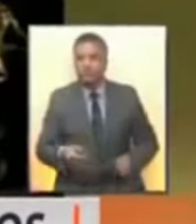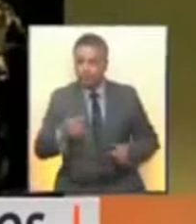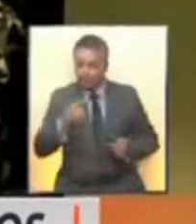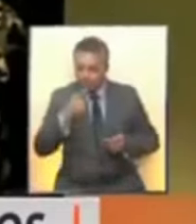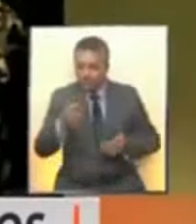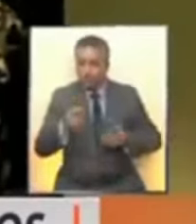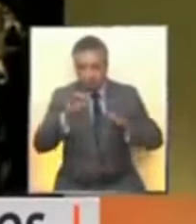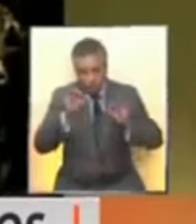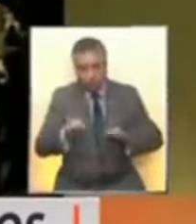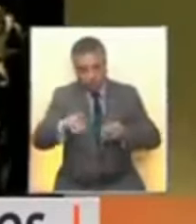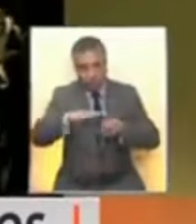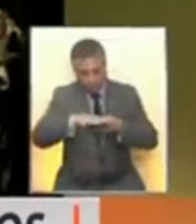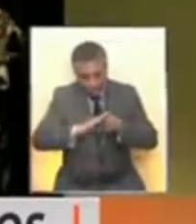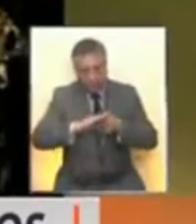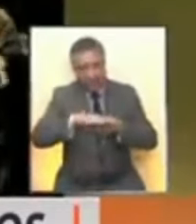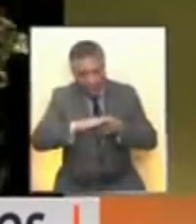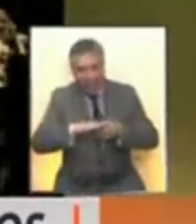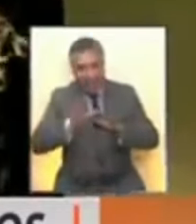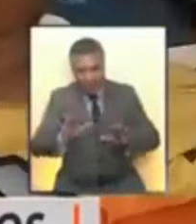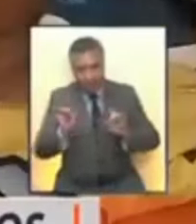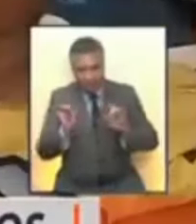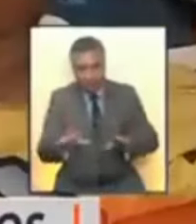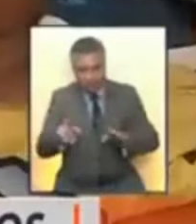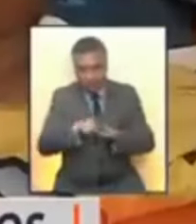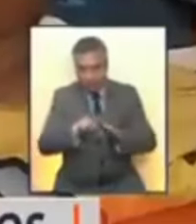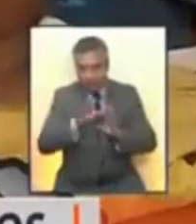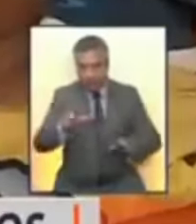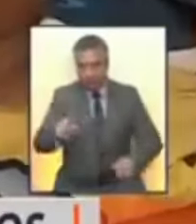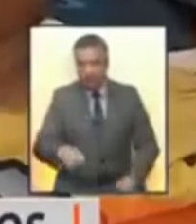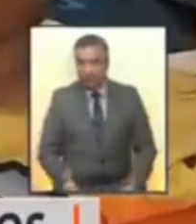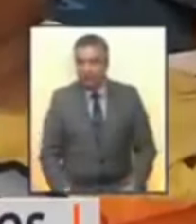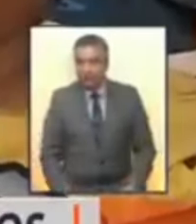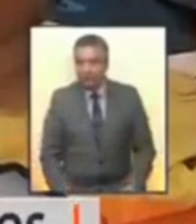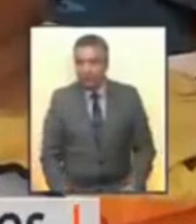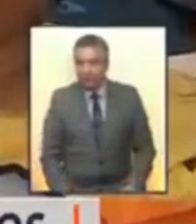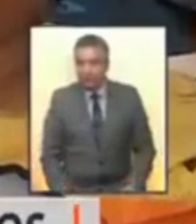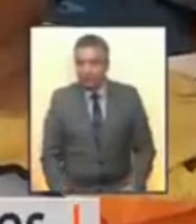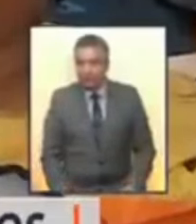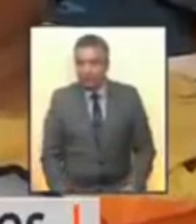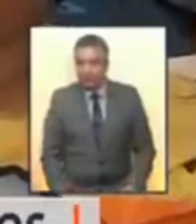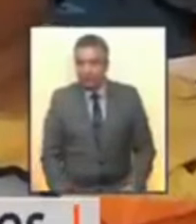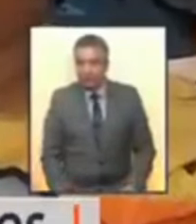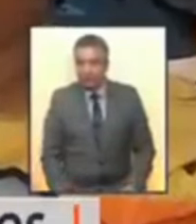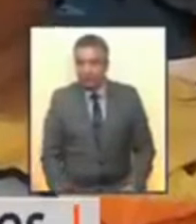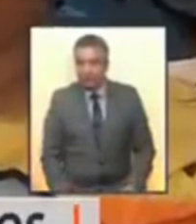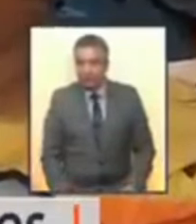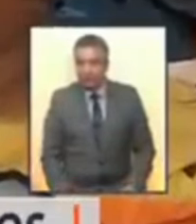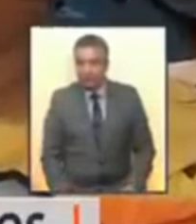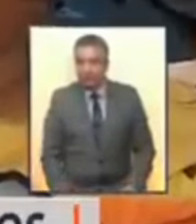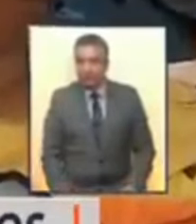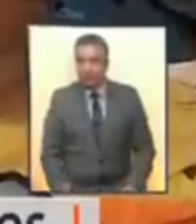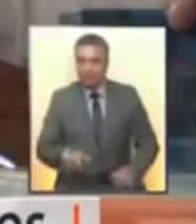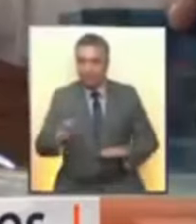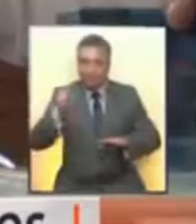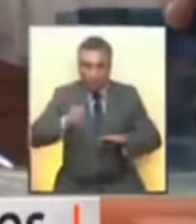Se conserva el equilibrio del chiquillo cuando va arriba. Que ahí no duele nada, va a ser lo más fuerte.